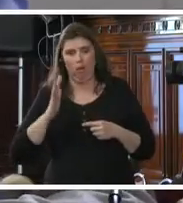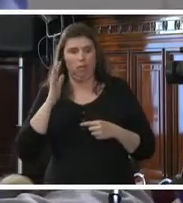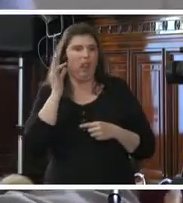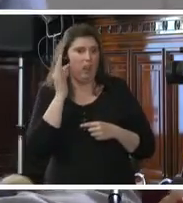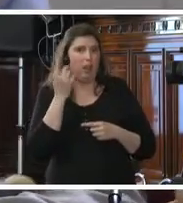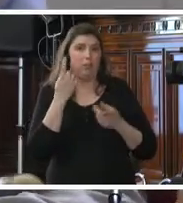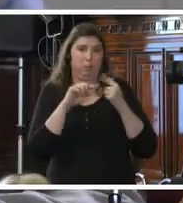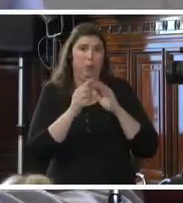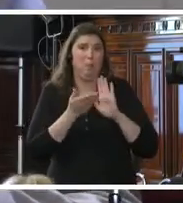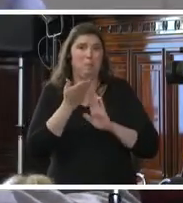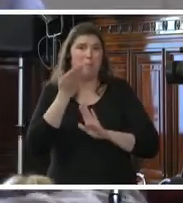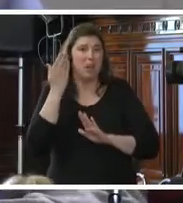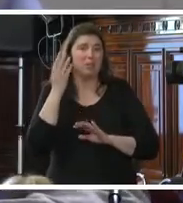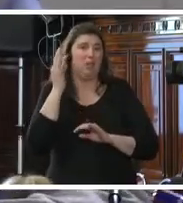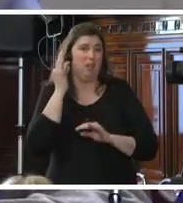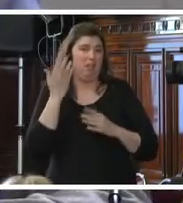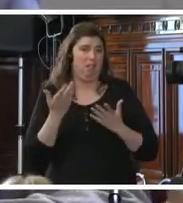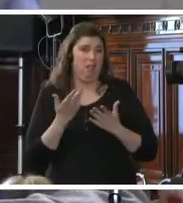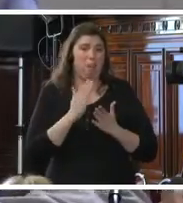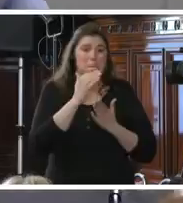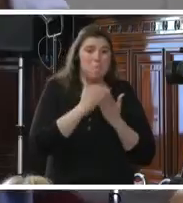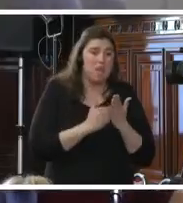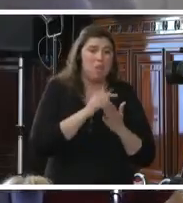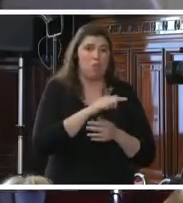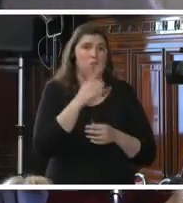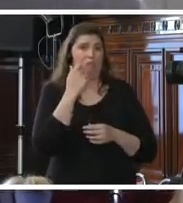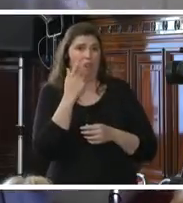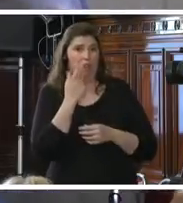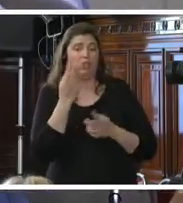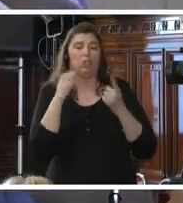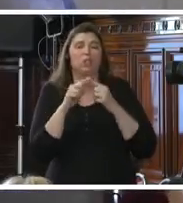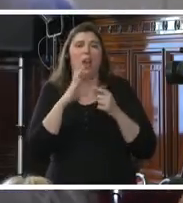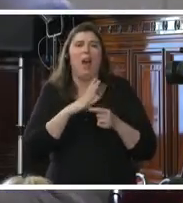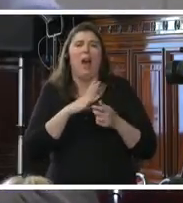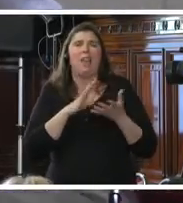como las niñas. Hay algo del sexo femenino